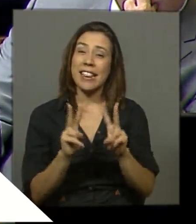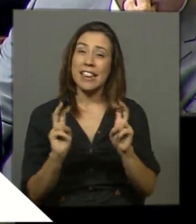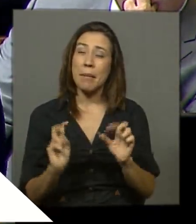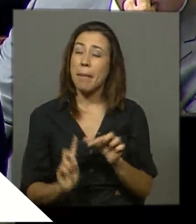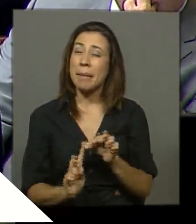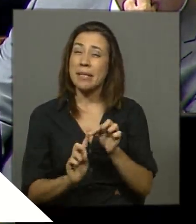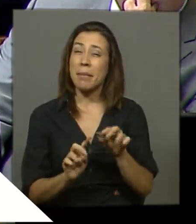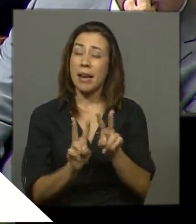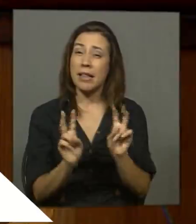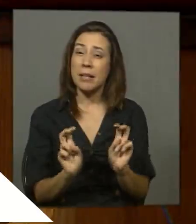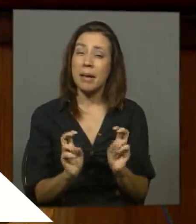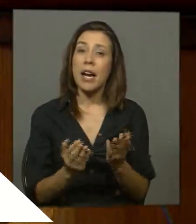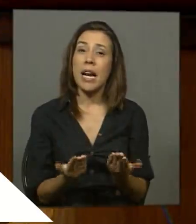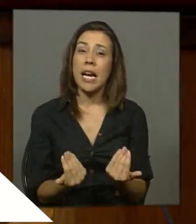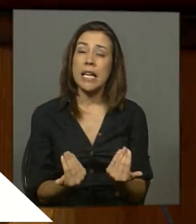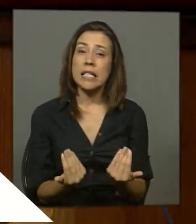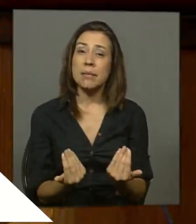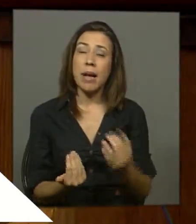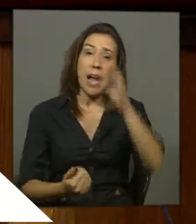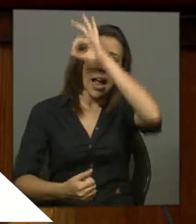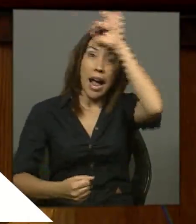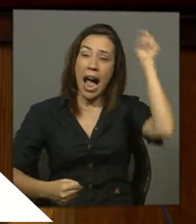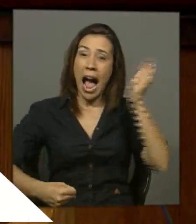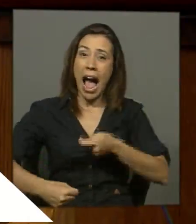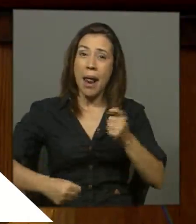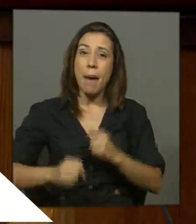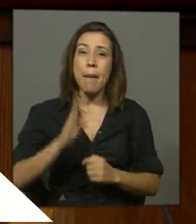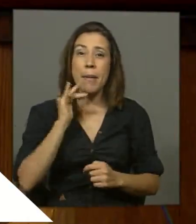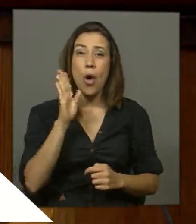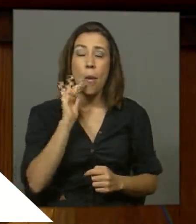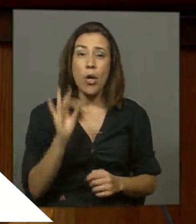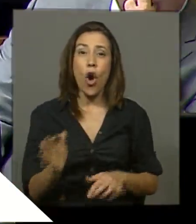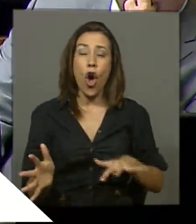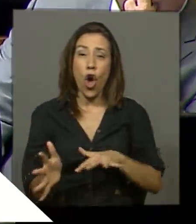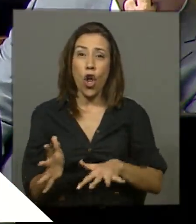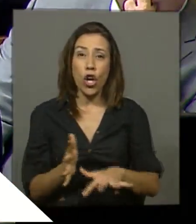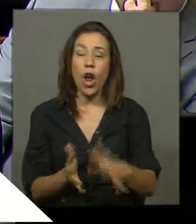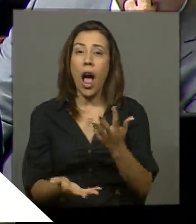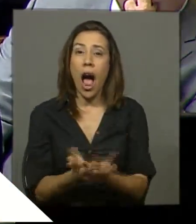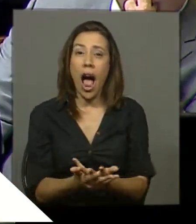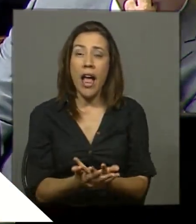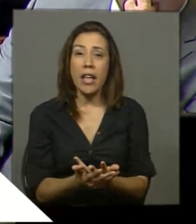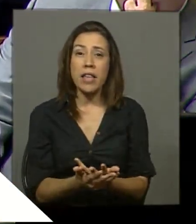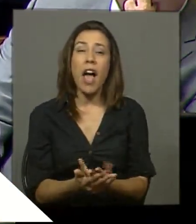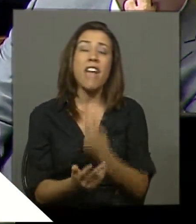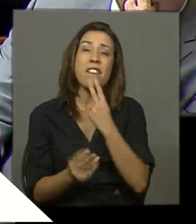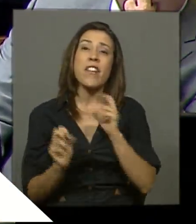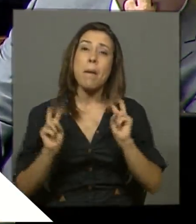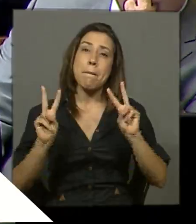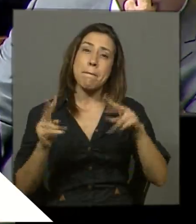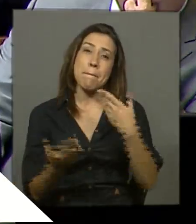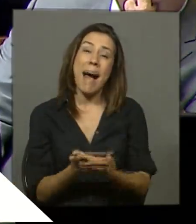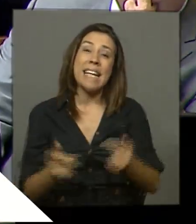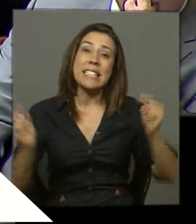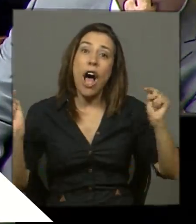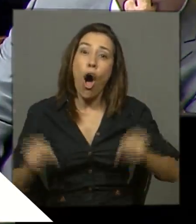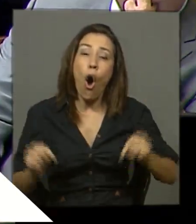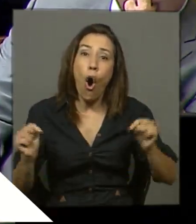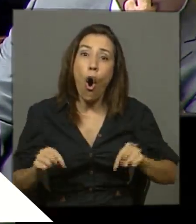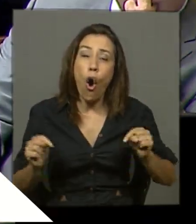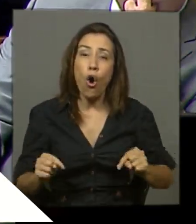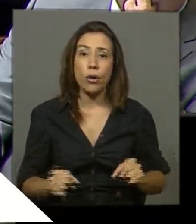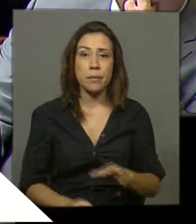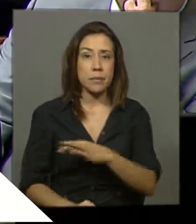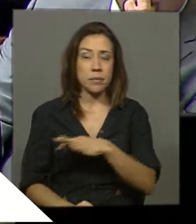de la materia necesitamos que la araucanía en biovo y en los ríos tengamos y vivamos Ho